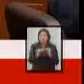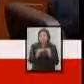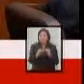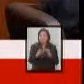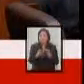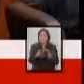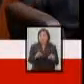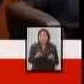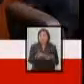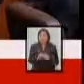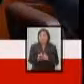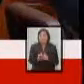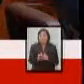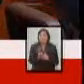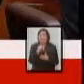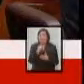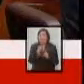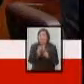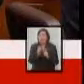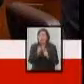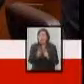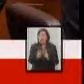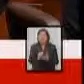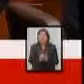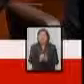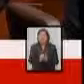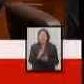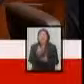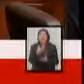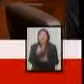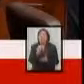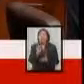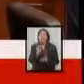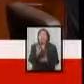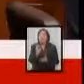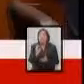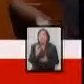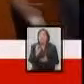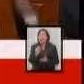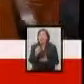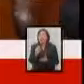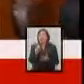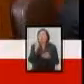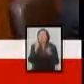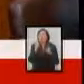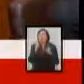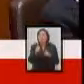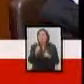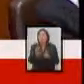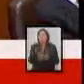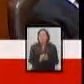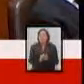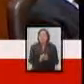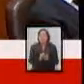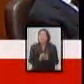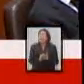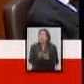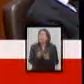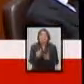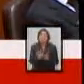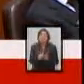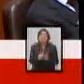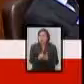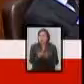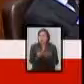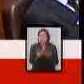Y en cuanto corresponde a lo que plantea la colega Fabiola, estamos plenamente de acuerdo en el que todos los hechos,